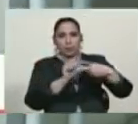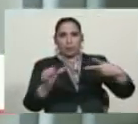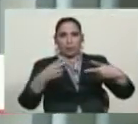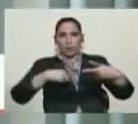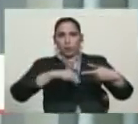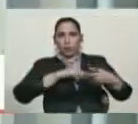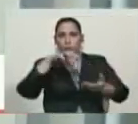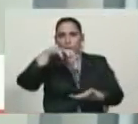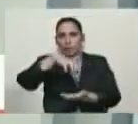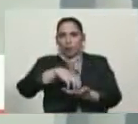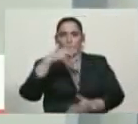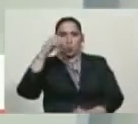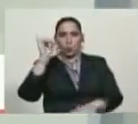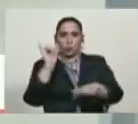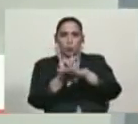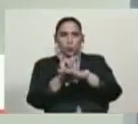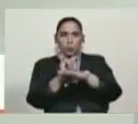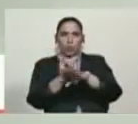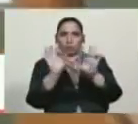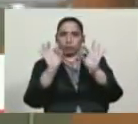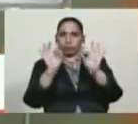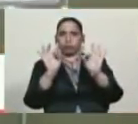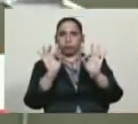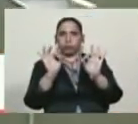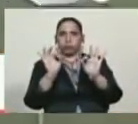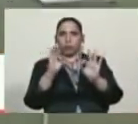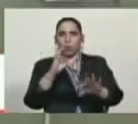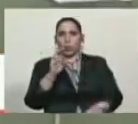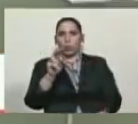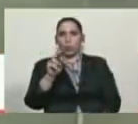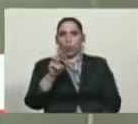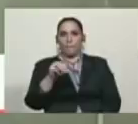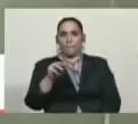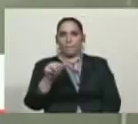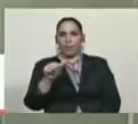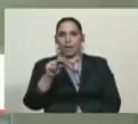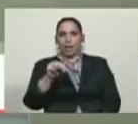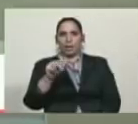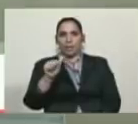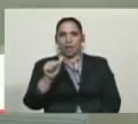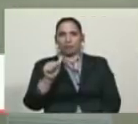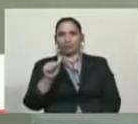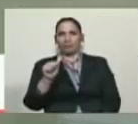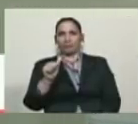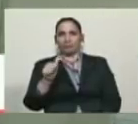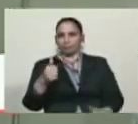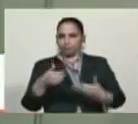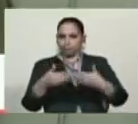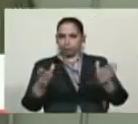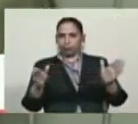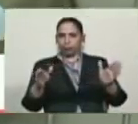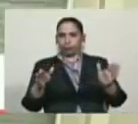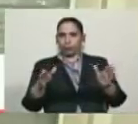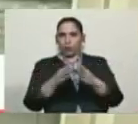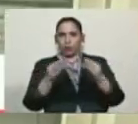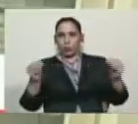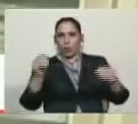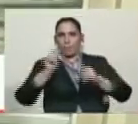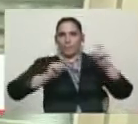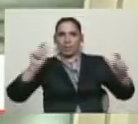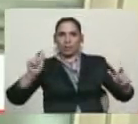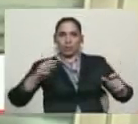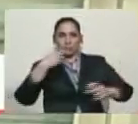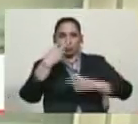estado sucre específicamente en cumaná inaugurando lo que yo llamo el trío de la esperanza para todas aquellas personas que